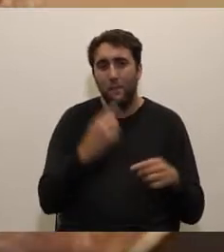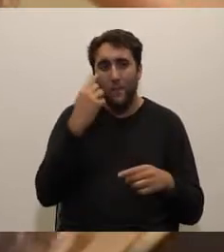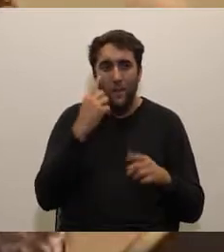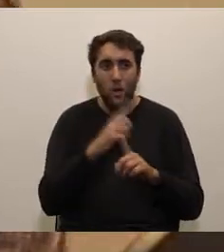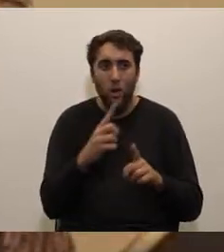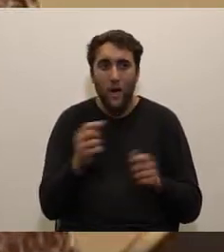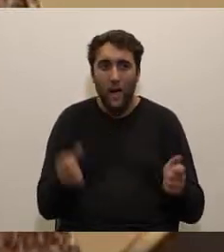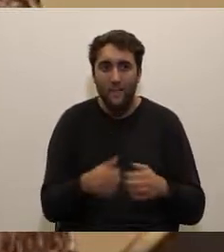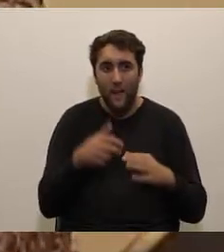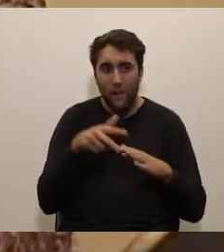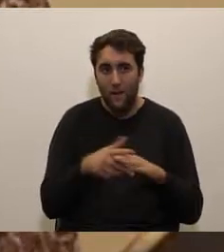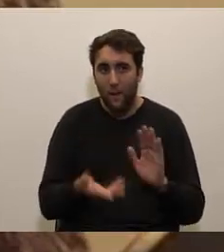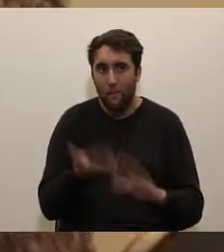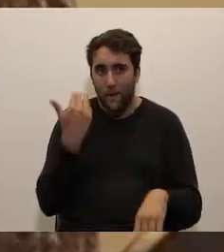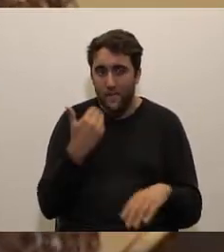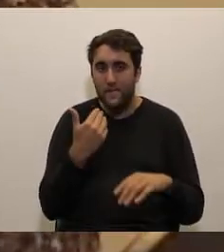más